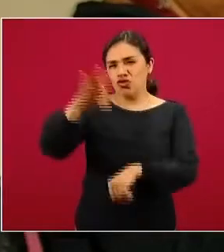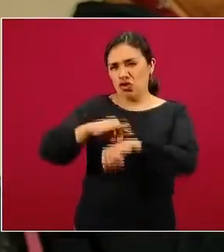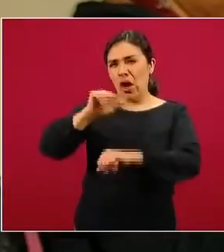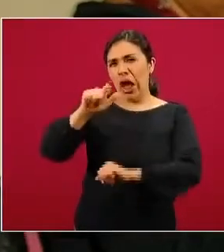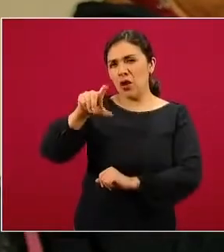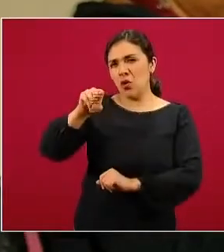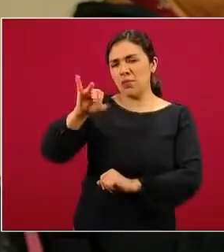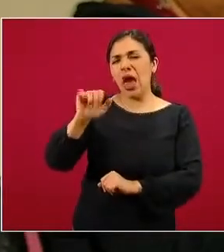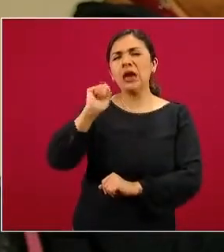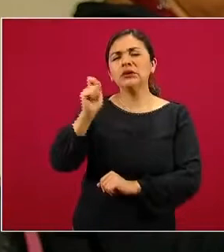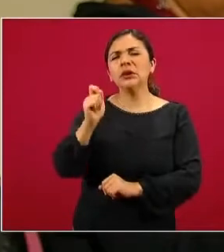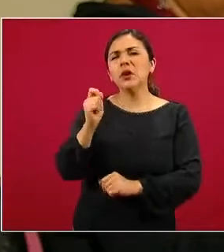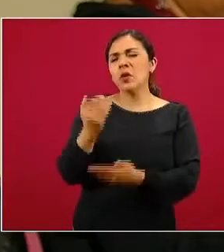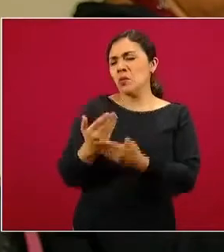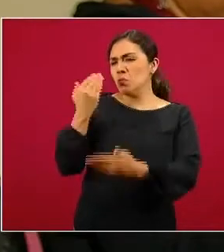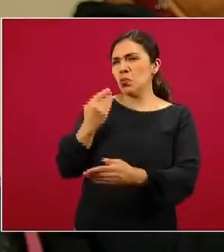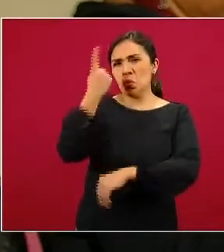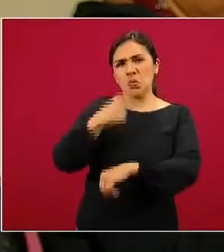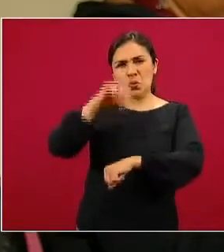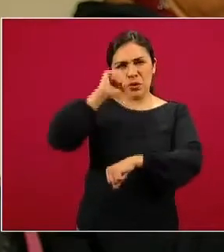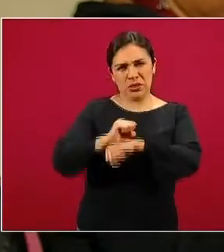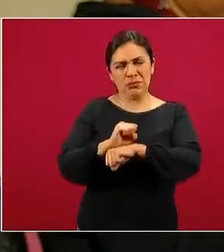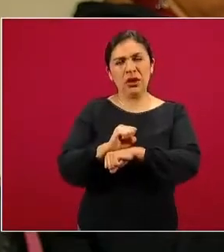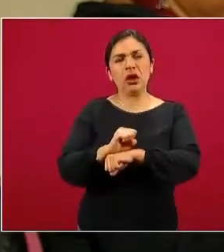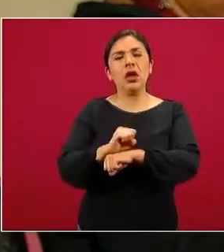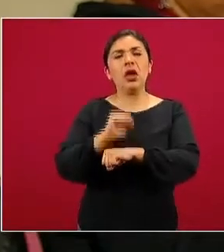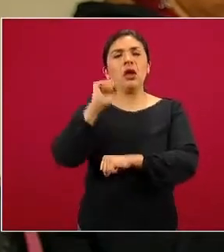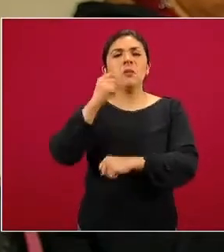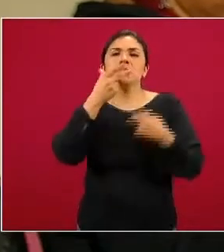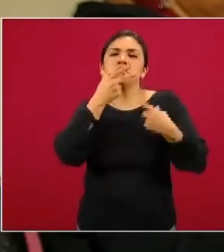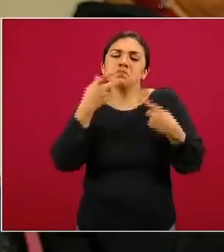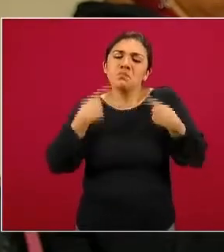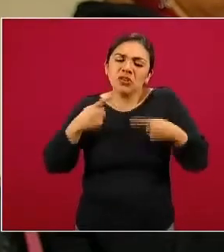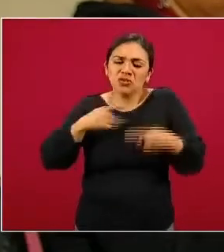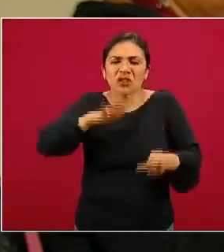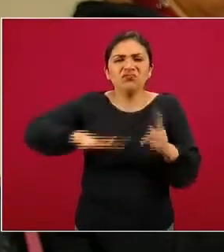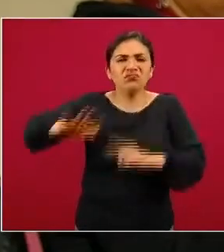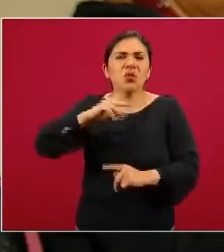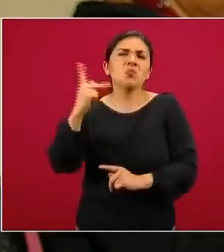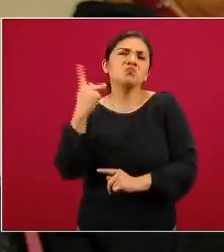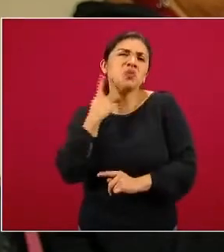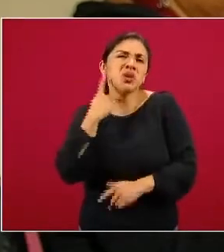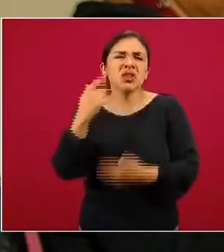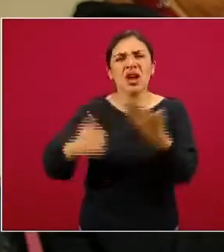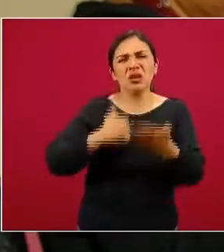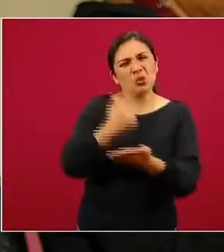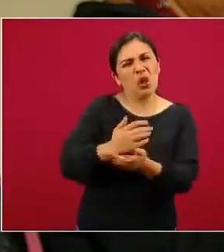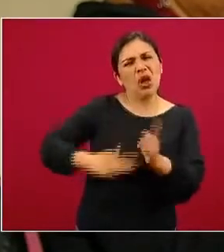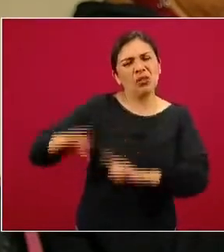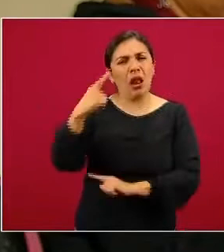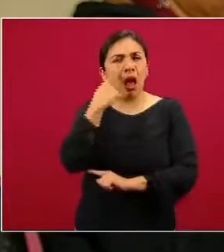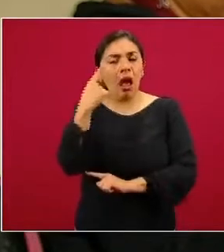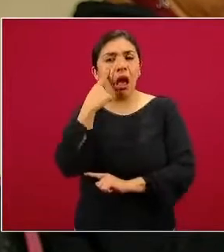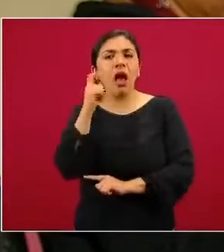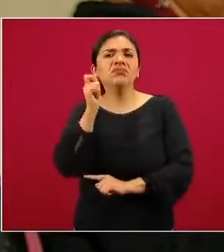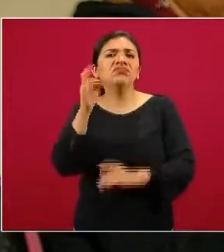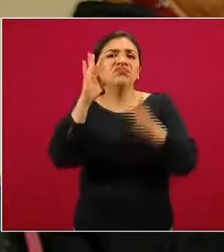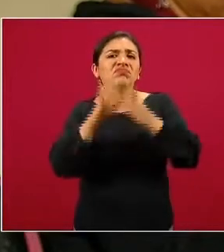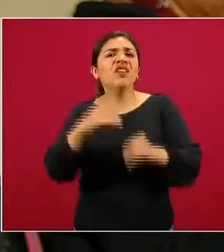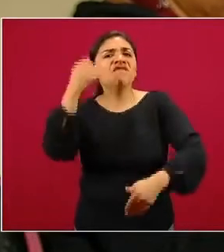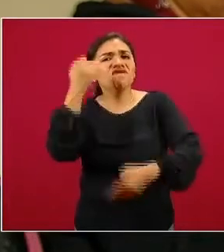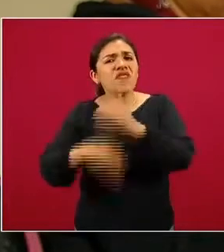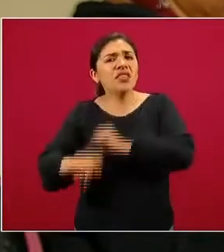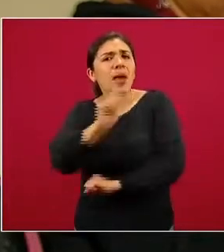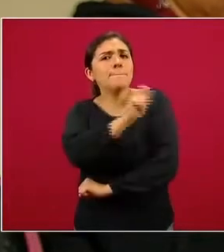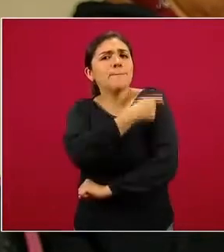Alomía, en la última semana tanto ciudadanos como personajes de la política hablaban de falta de